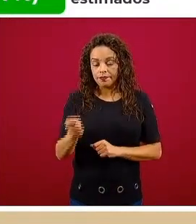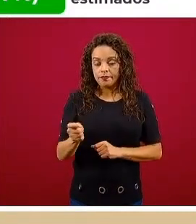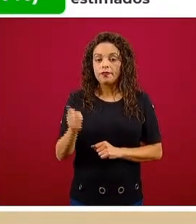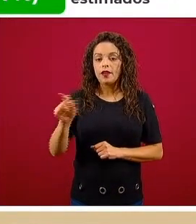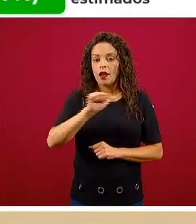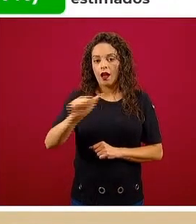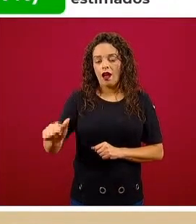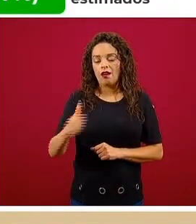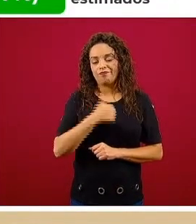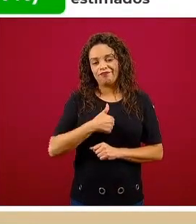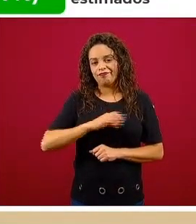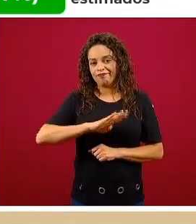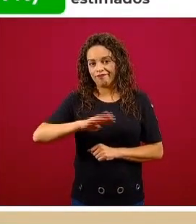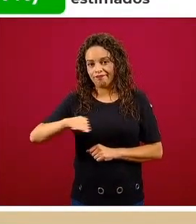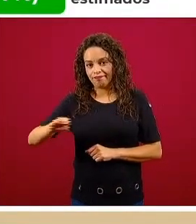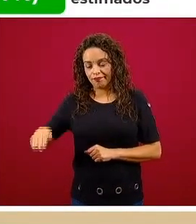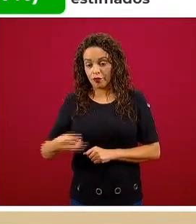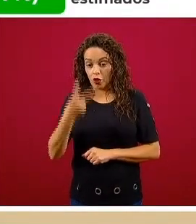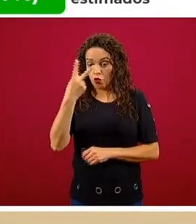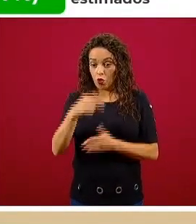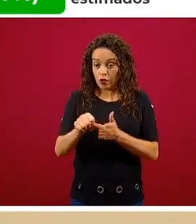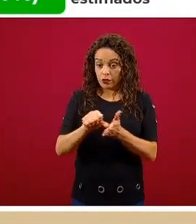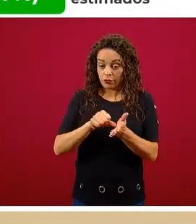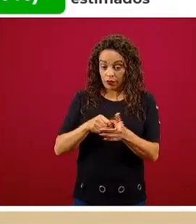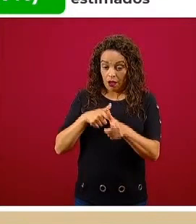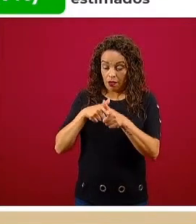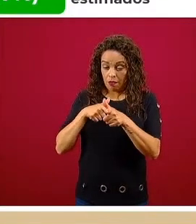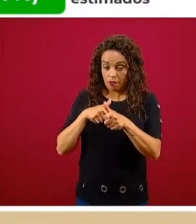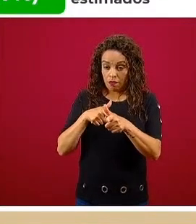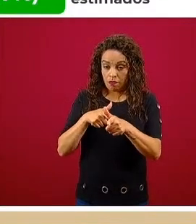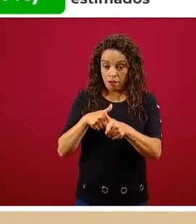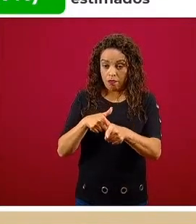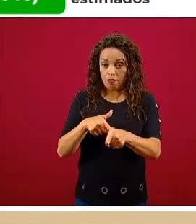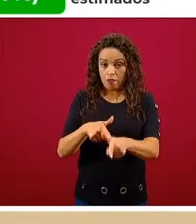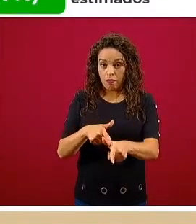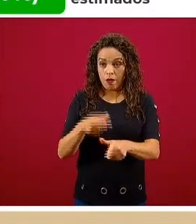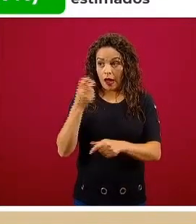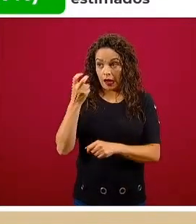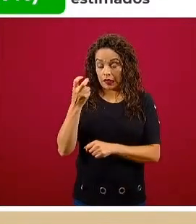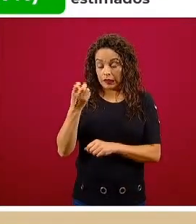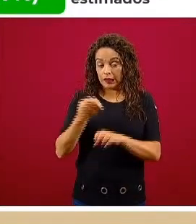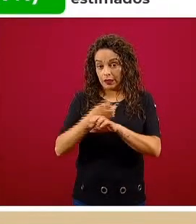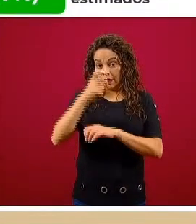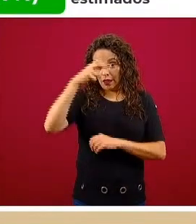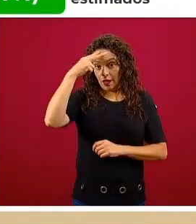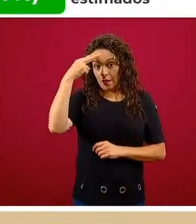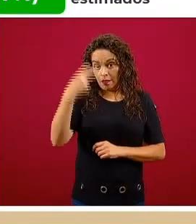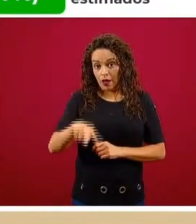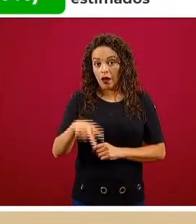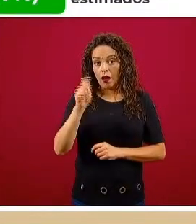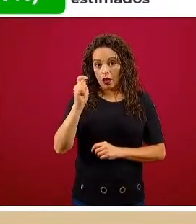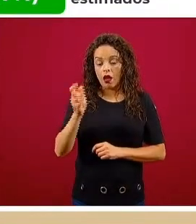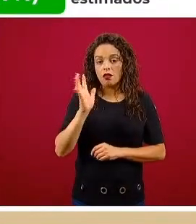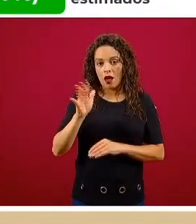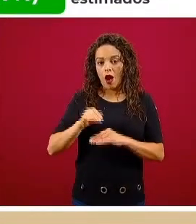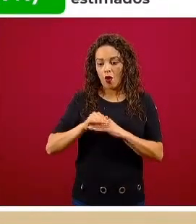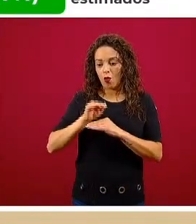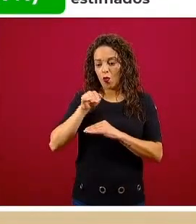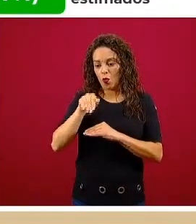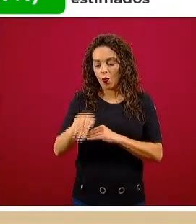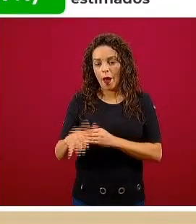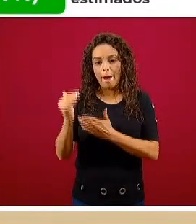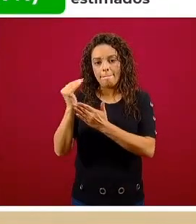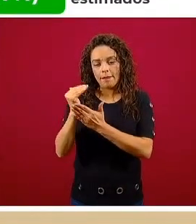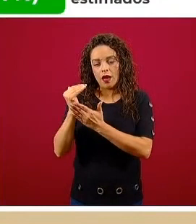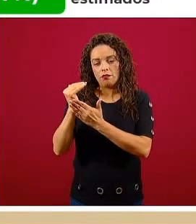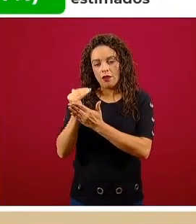24, prácticamente por 2 meses consecutivos, el Estado ha tenido una tendencia descendente en la presencia de